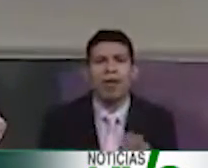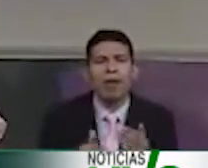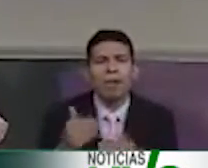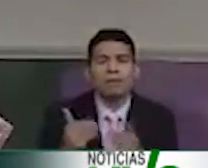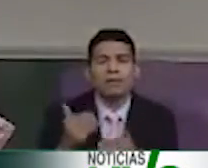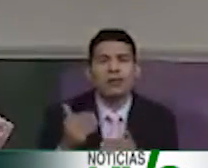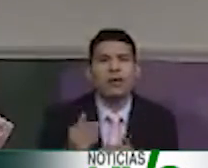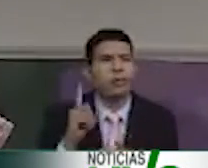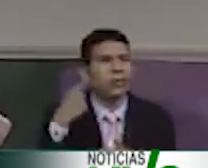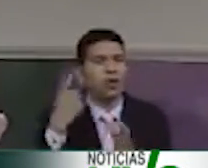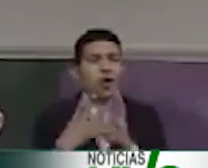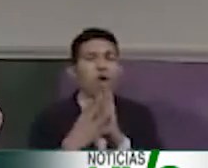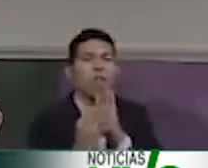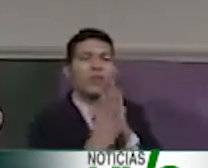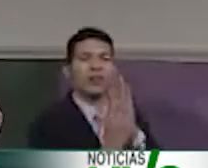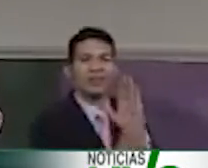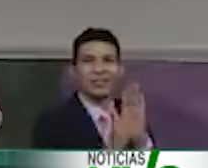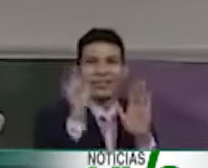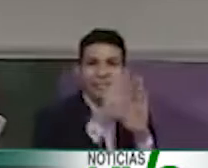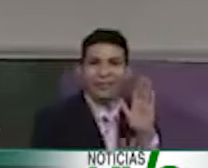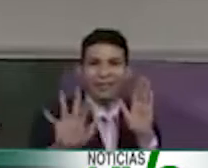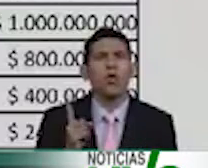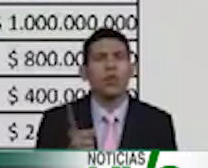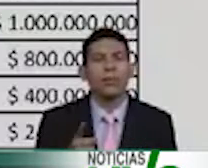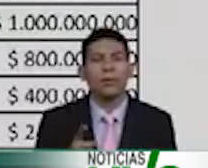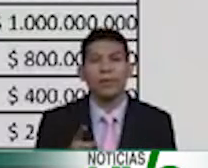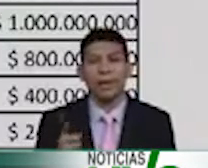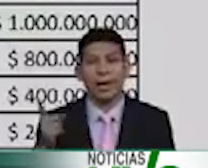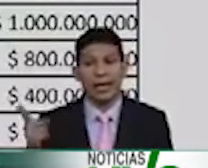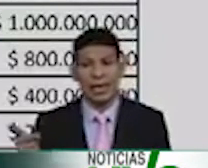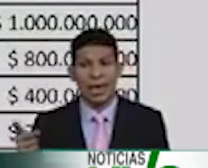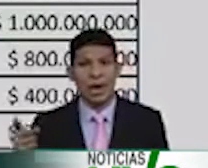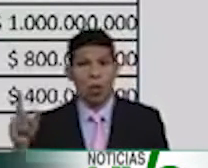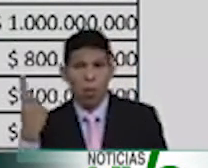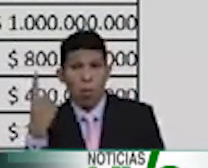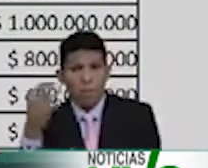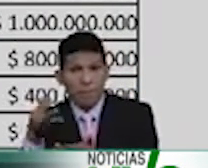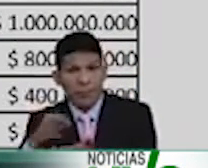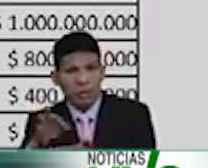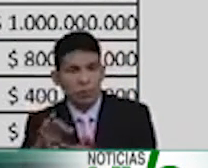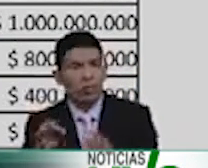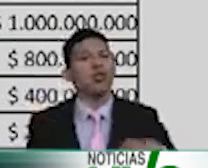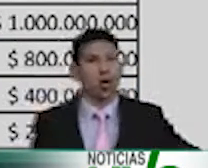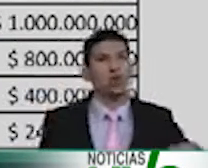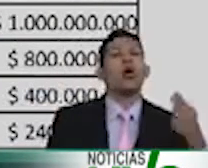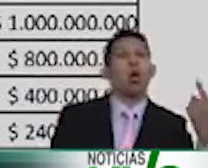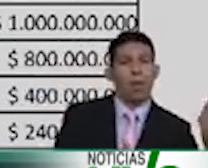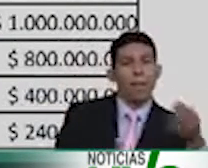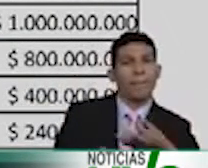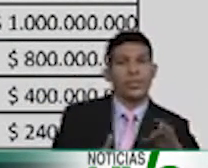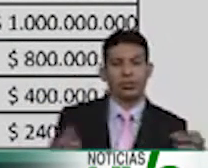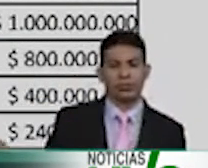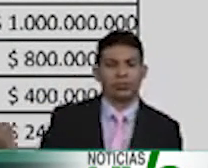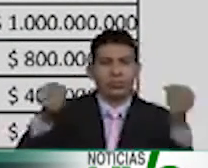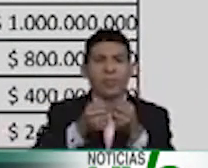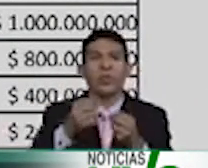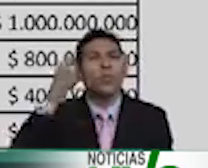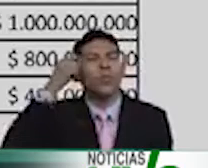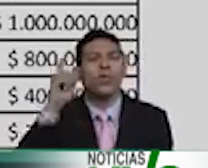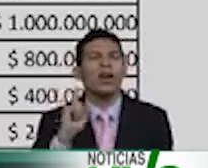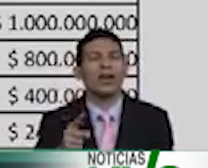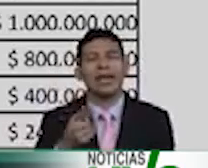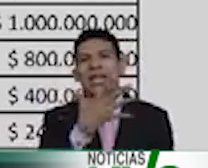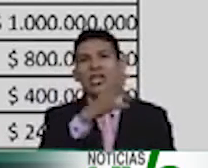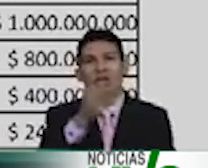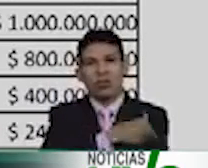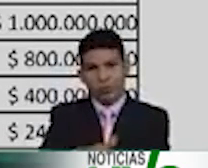pensando copiarlo otros departamentos, nos han venido a preguntar. Nosotros le hemos pedido a la Nación que entre